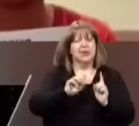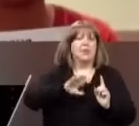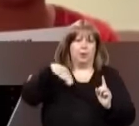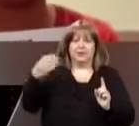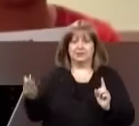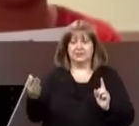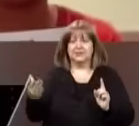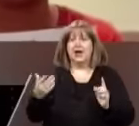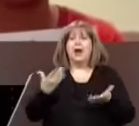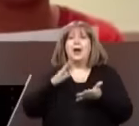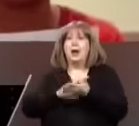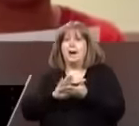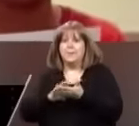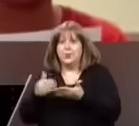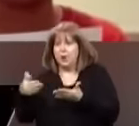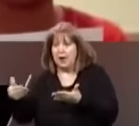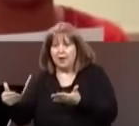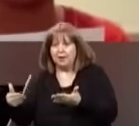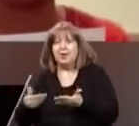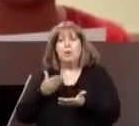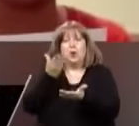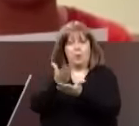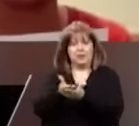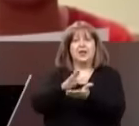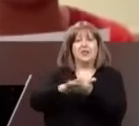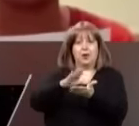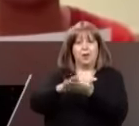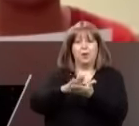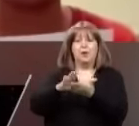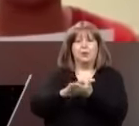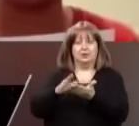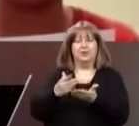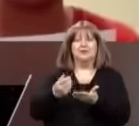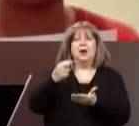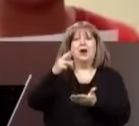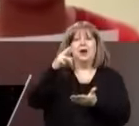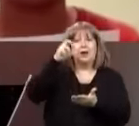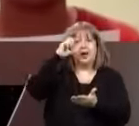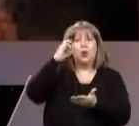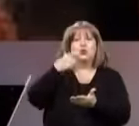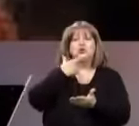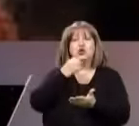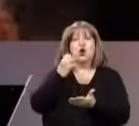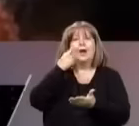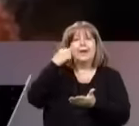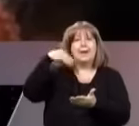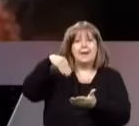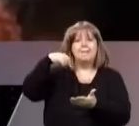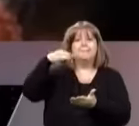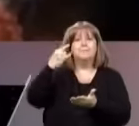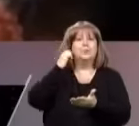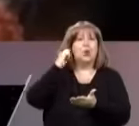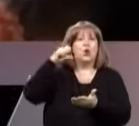eventualmente veremos si tenemos agravios o no como para presentar algún recurso de impugnación. Primero tenemos que leer la sentencia. Doctor, ahora, por